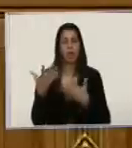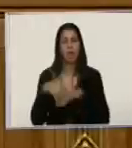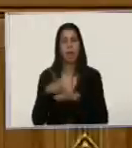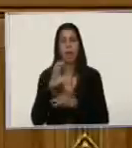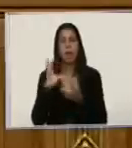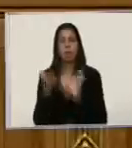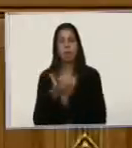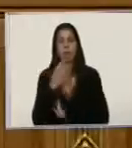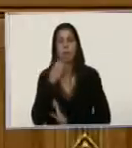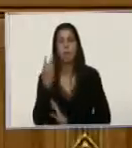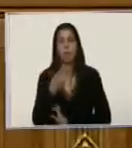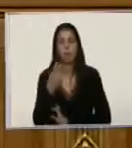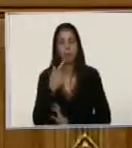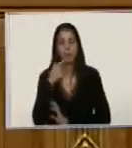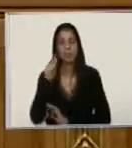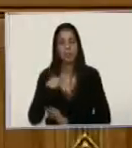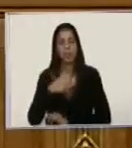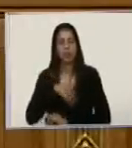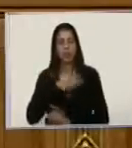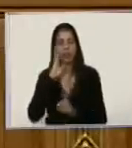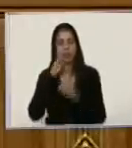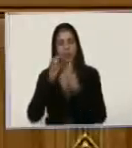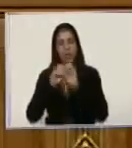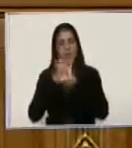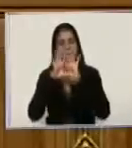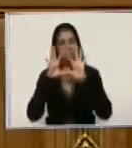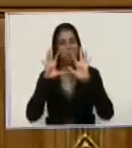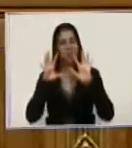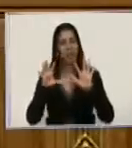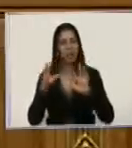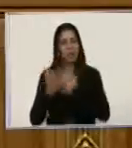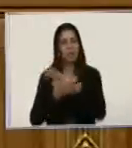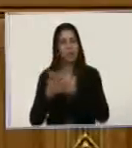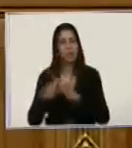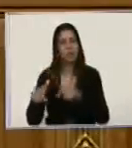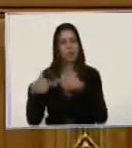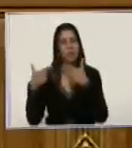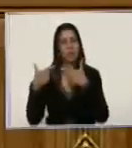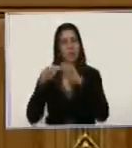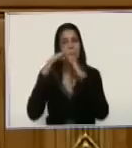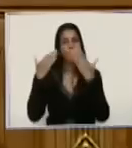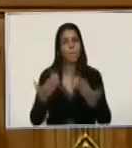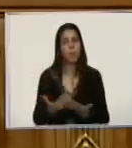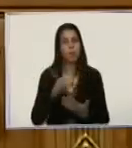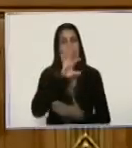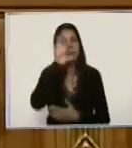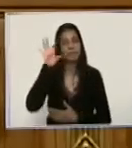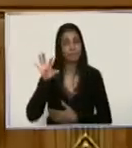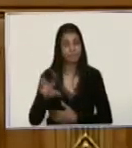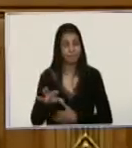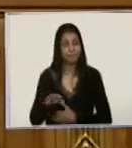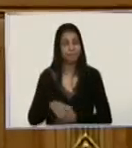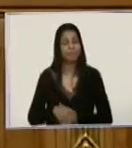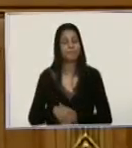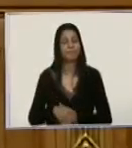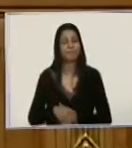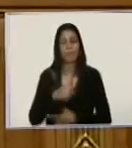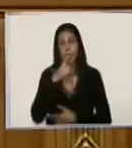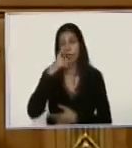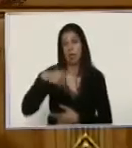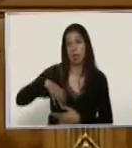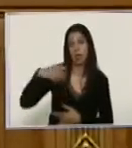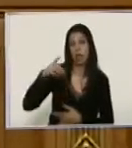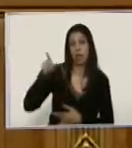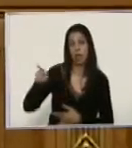mundial. Somos el epicentro de un conflicto de orden mundial donde está la oligarquía mundial